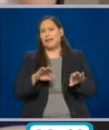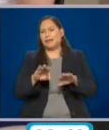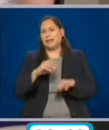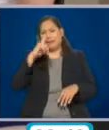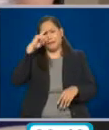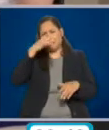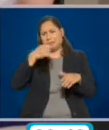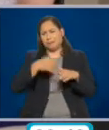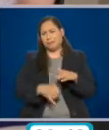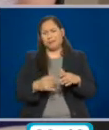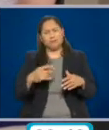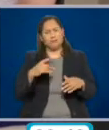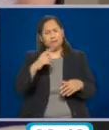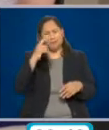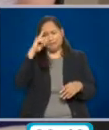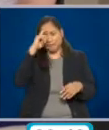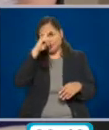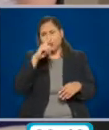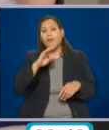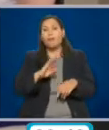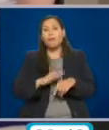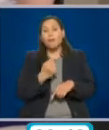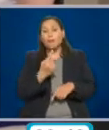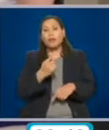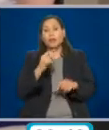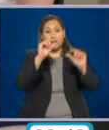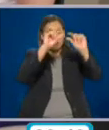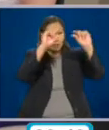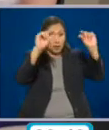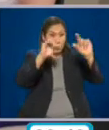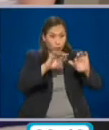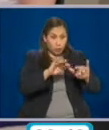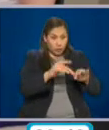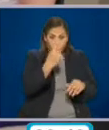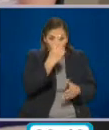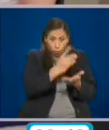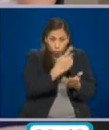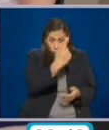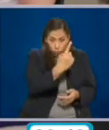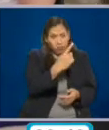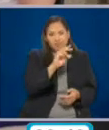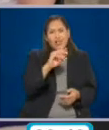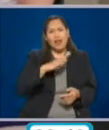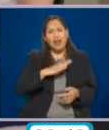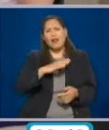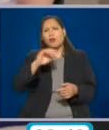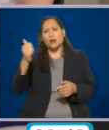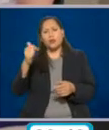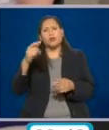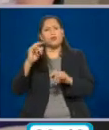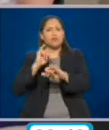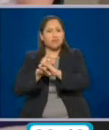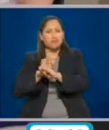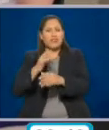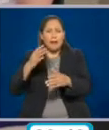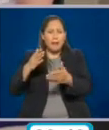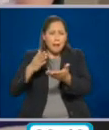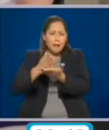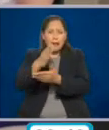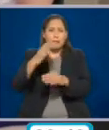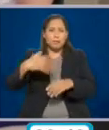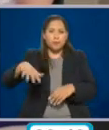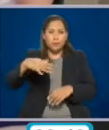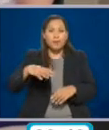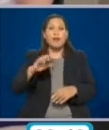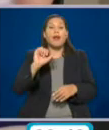bien lo dice comisionado, pues no solamente es un buscador, son varios, pero existe, ya lo sabes, si en algún momento se ha visto afectado